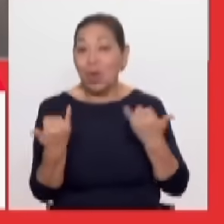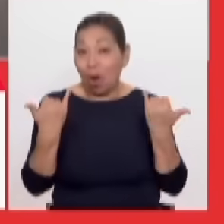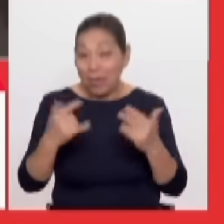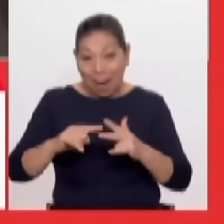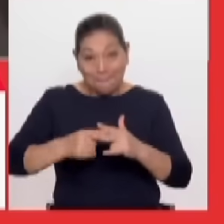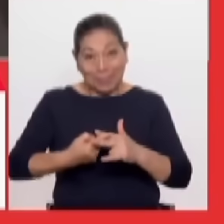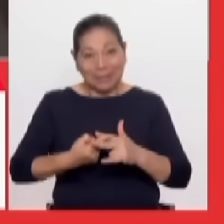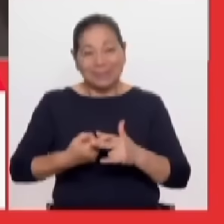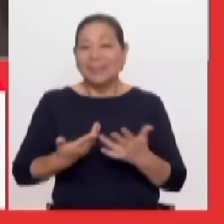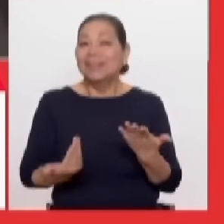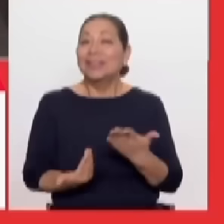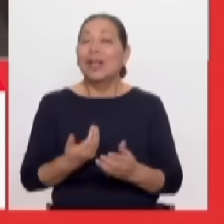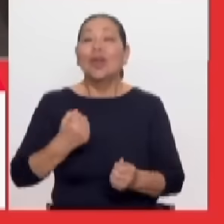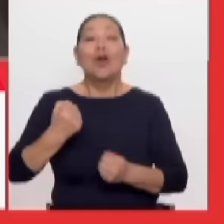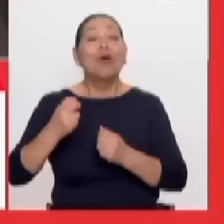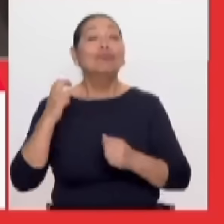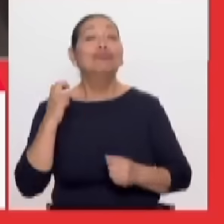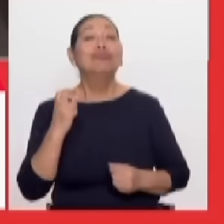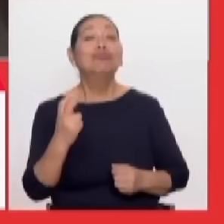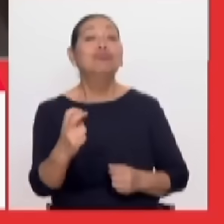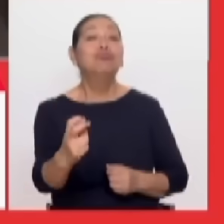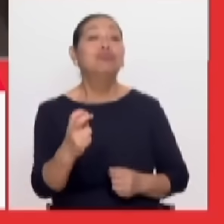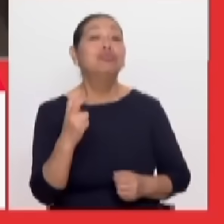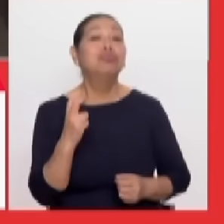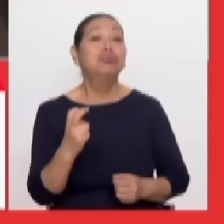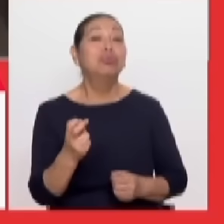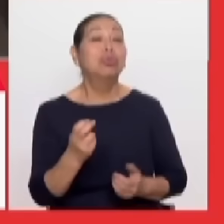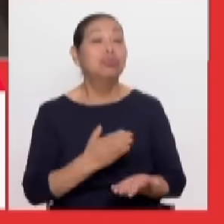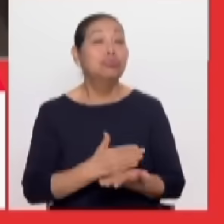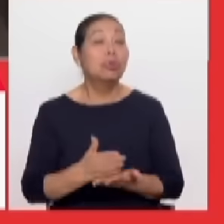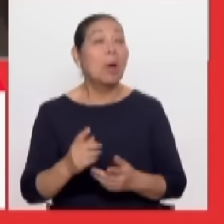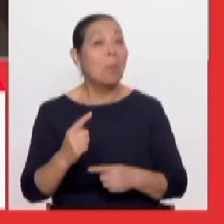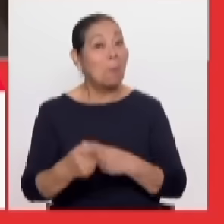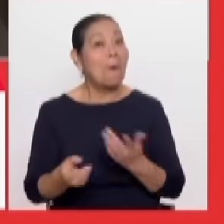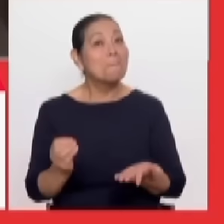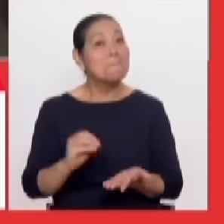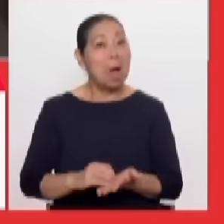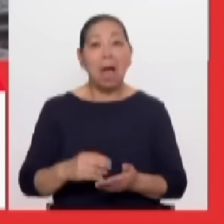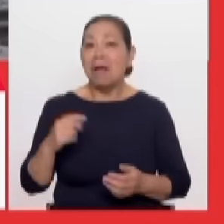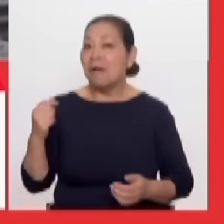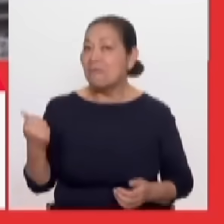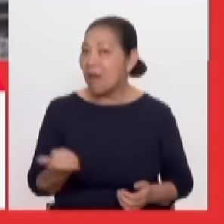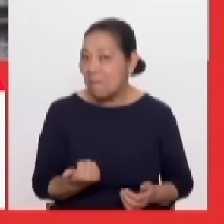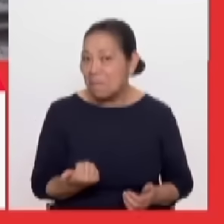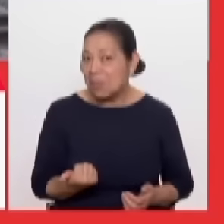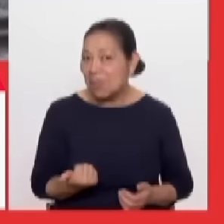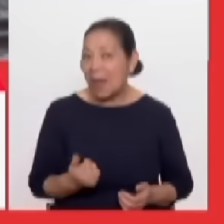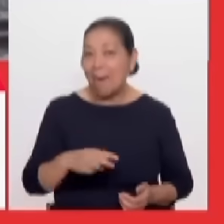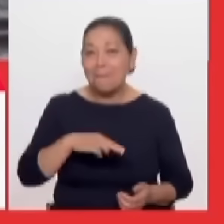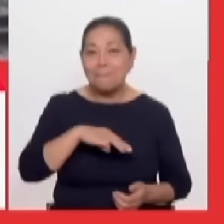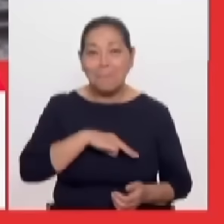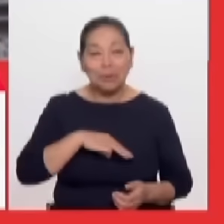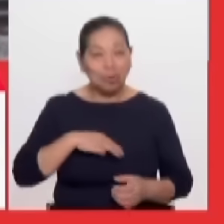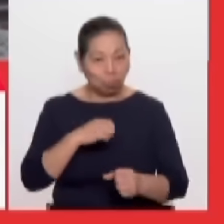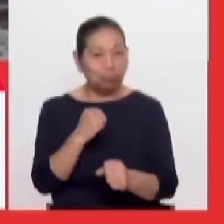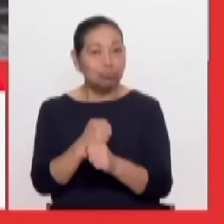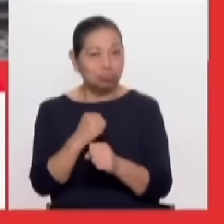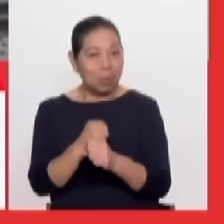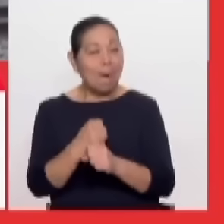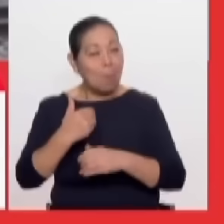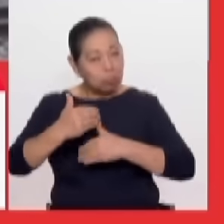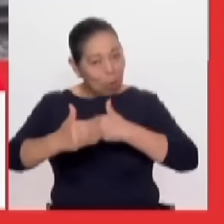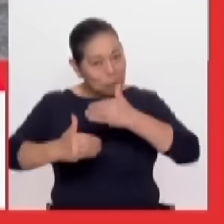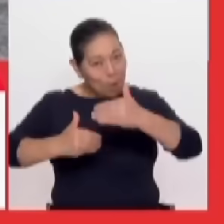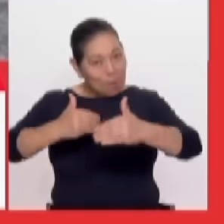hoy comenzaremos a transportarnos por las líneas del metro cada vez con mayor intensidad y en el Ministerio estamos trabajando para